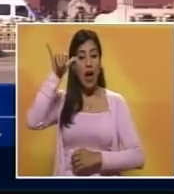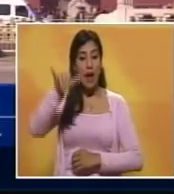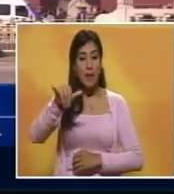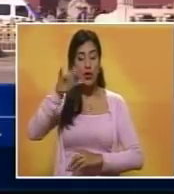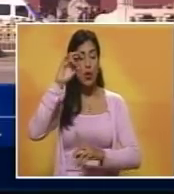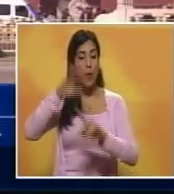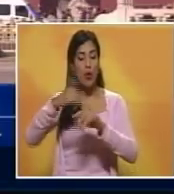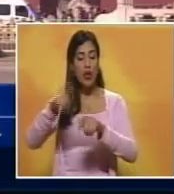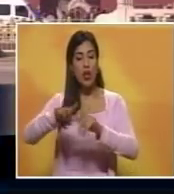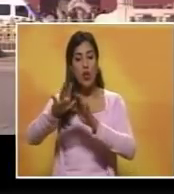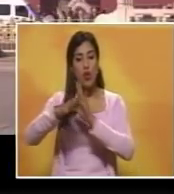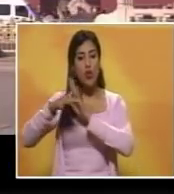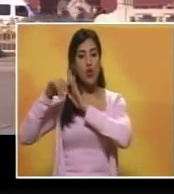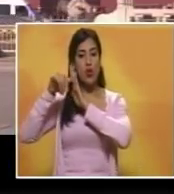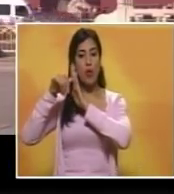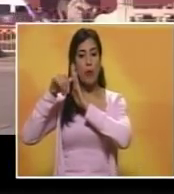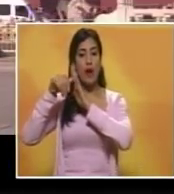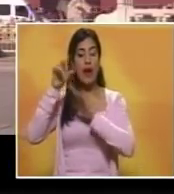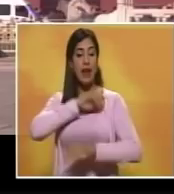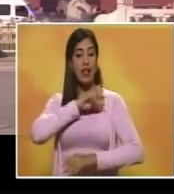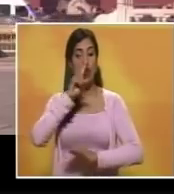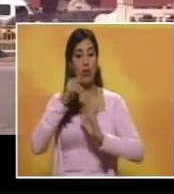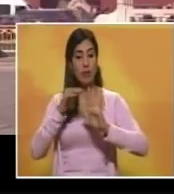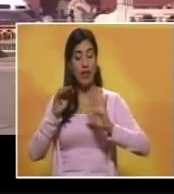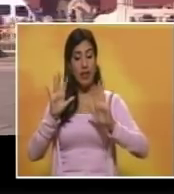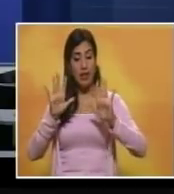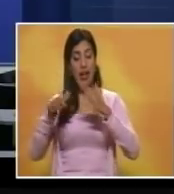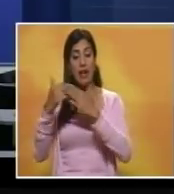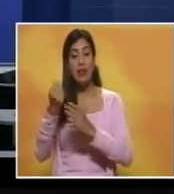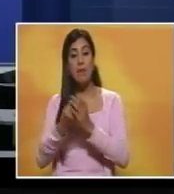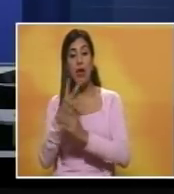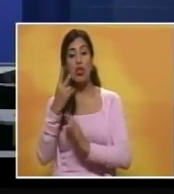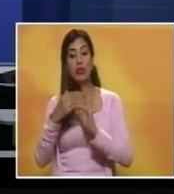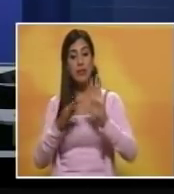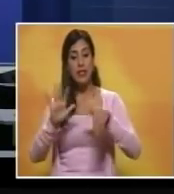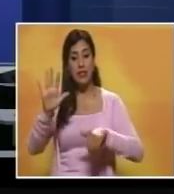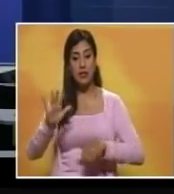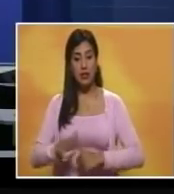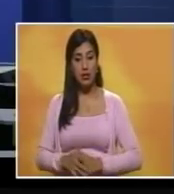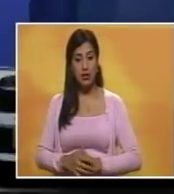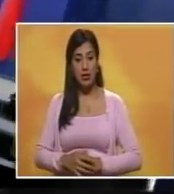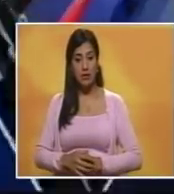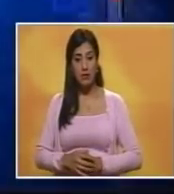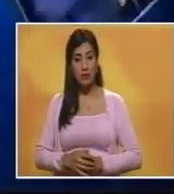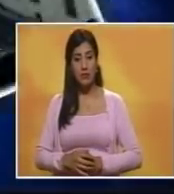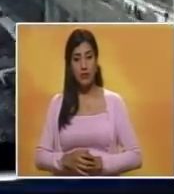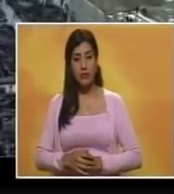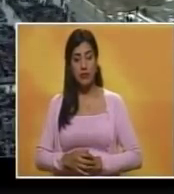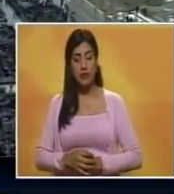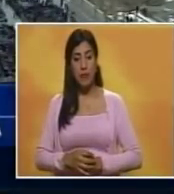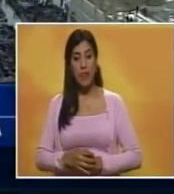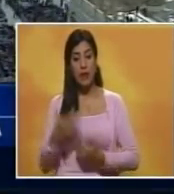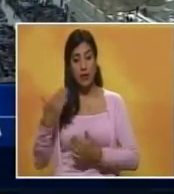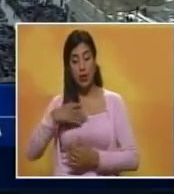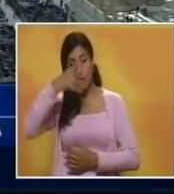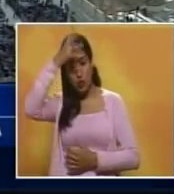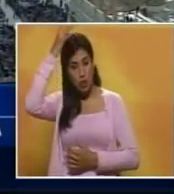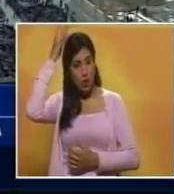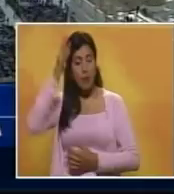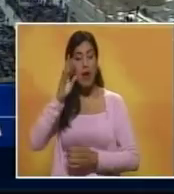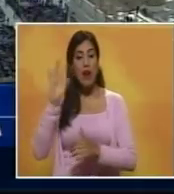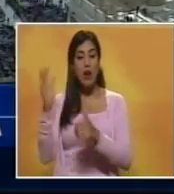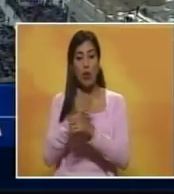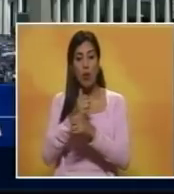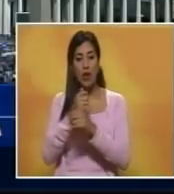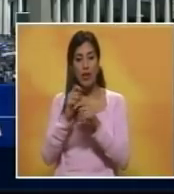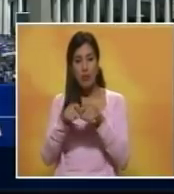a fin de robarlos entre enero de 2010 y mayo de 2015. El Vaticano informó el hallazgo